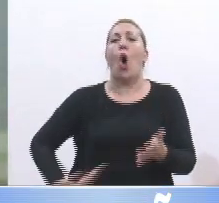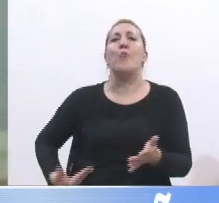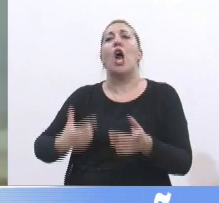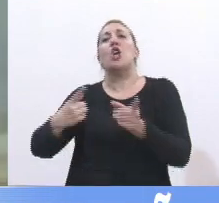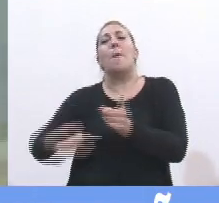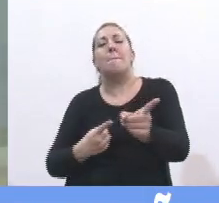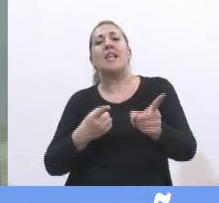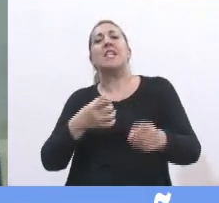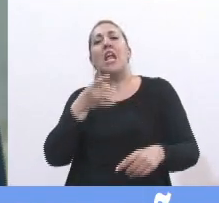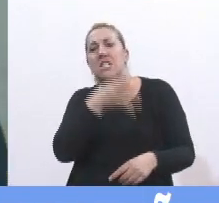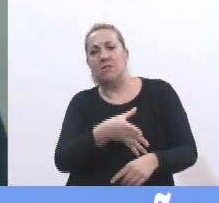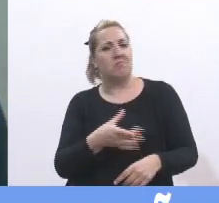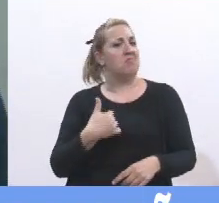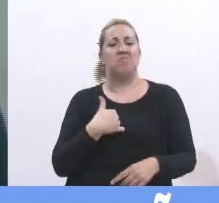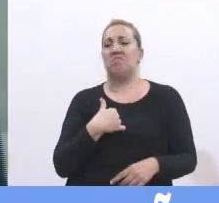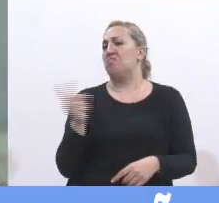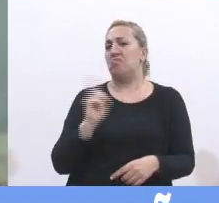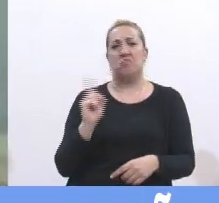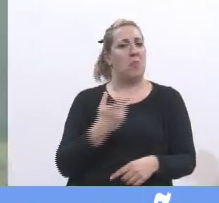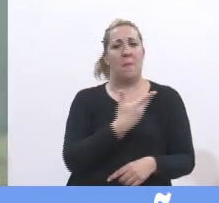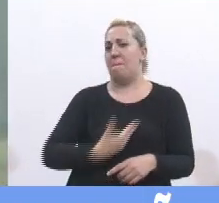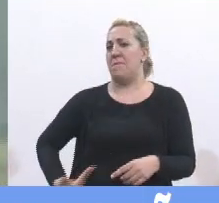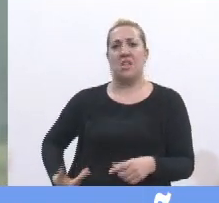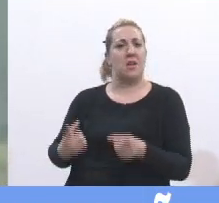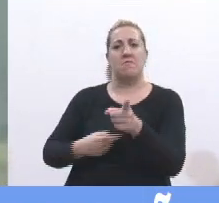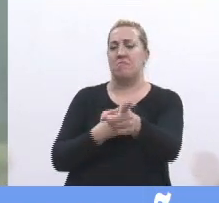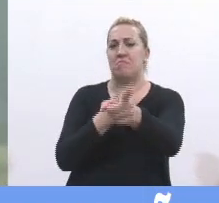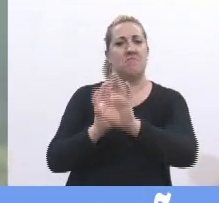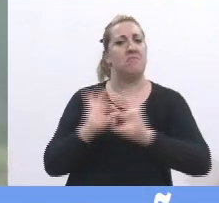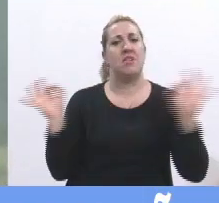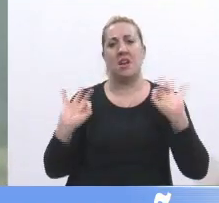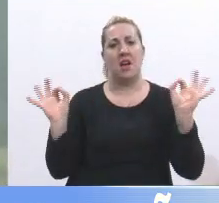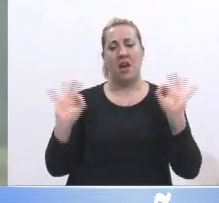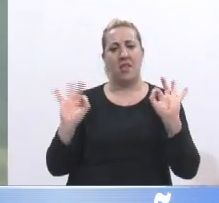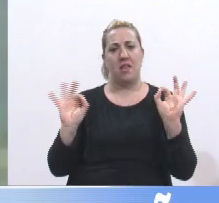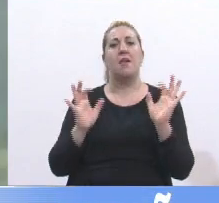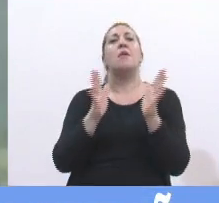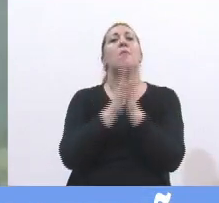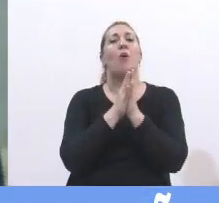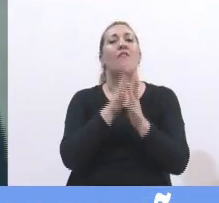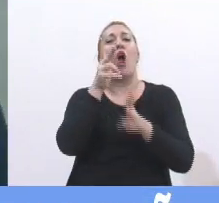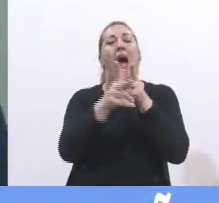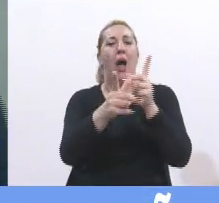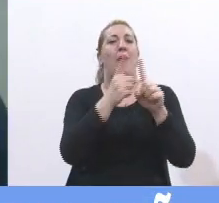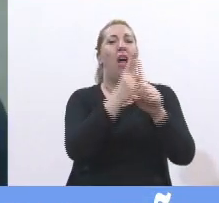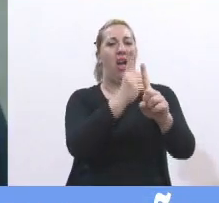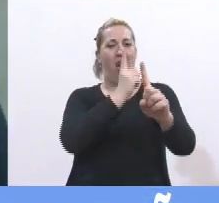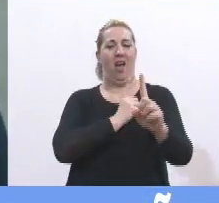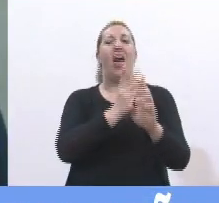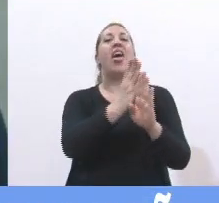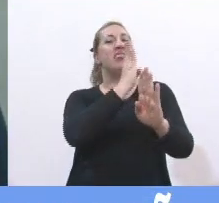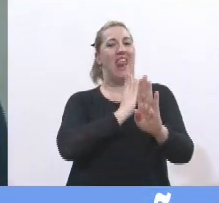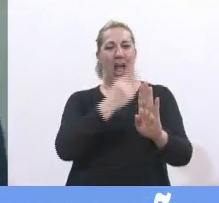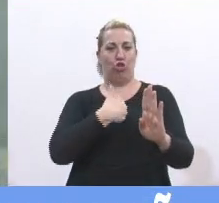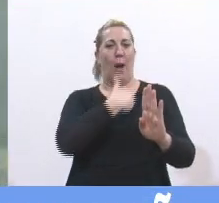perseguido. Nosotros no hemos perseguido a nadie. Diríjase a la presidencia, por favor, senador. A la presidencia, por favor. Diríjase a